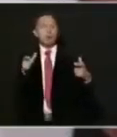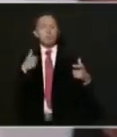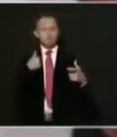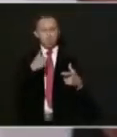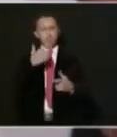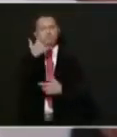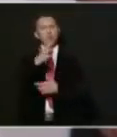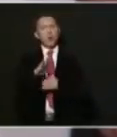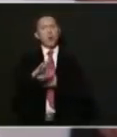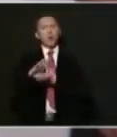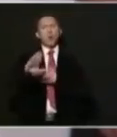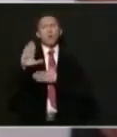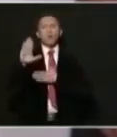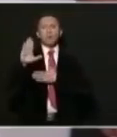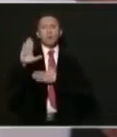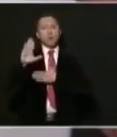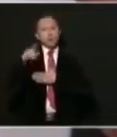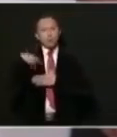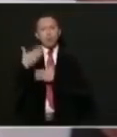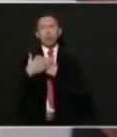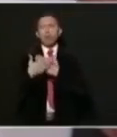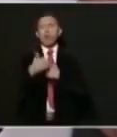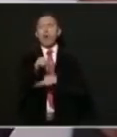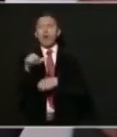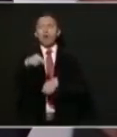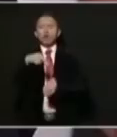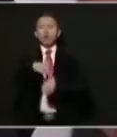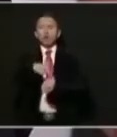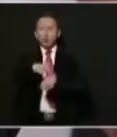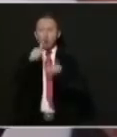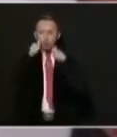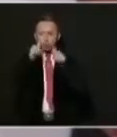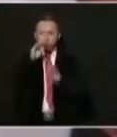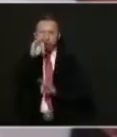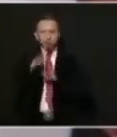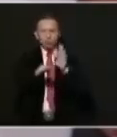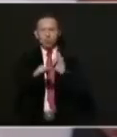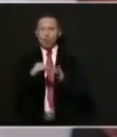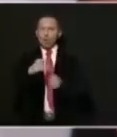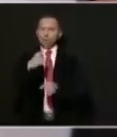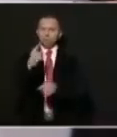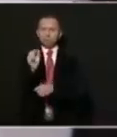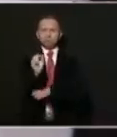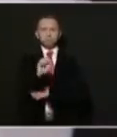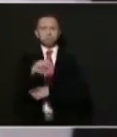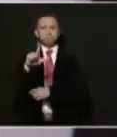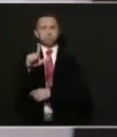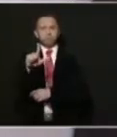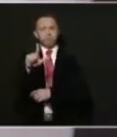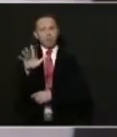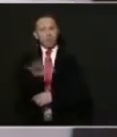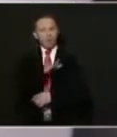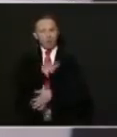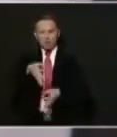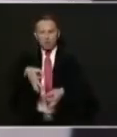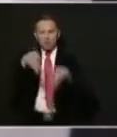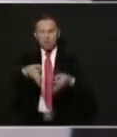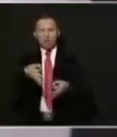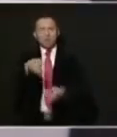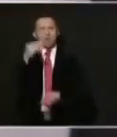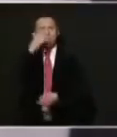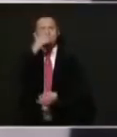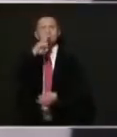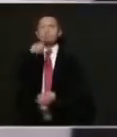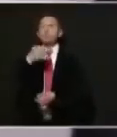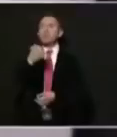salud de primera, de calidad, gratuito, como en Canadá